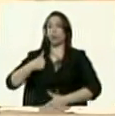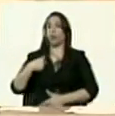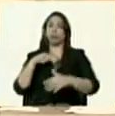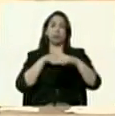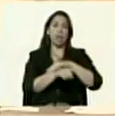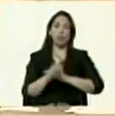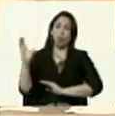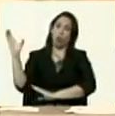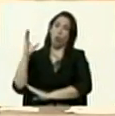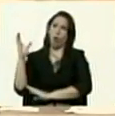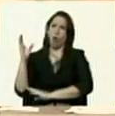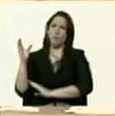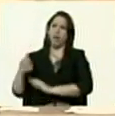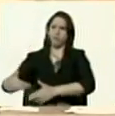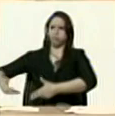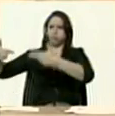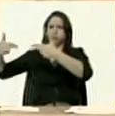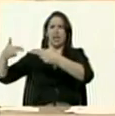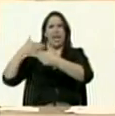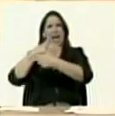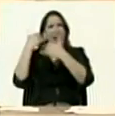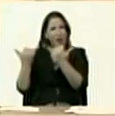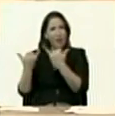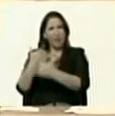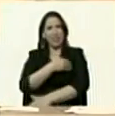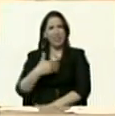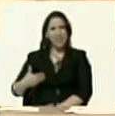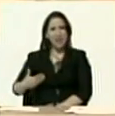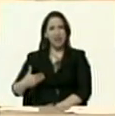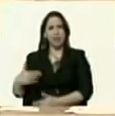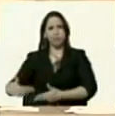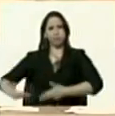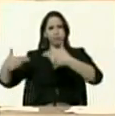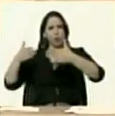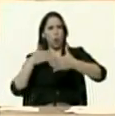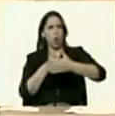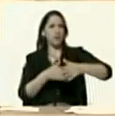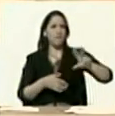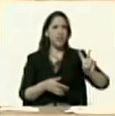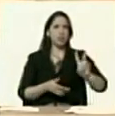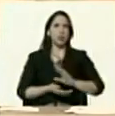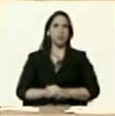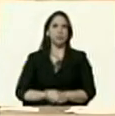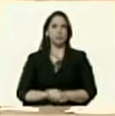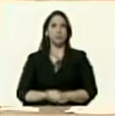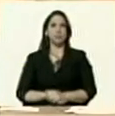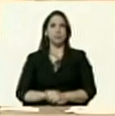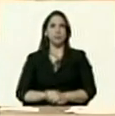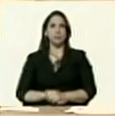de Colombia, y ahora quiere un conflicto armado contra Venezuela.